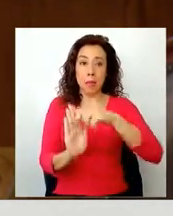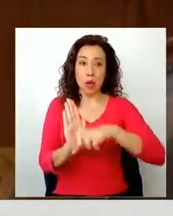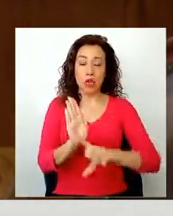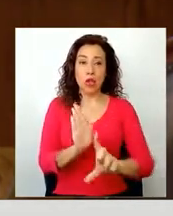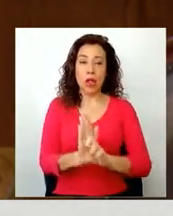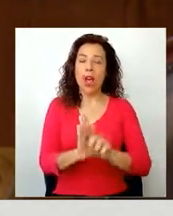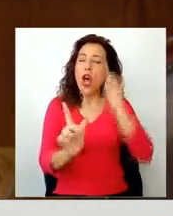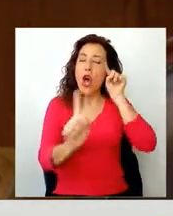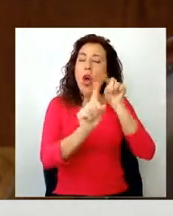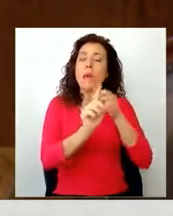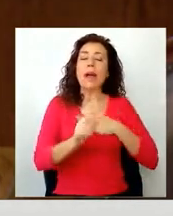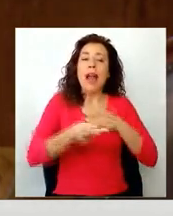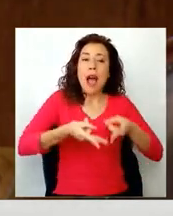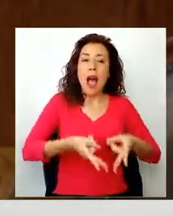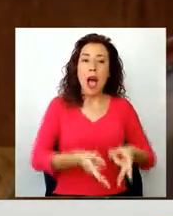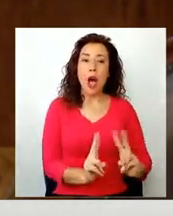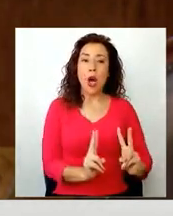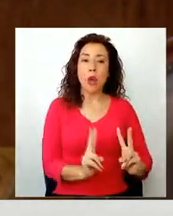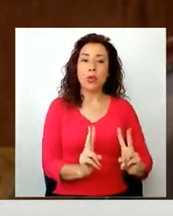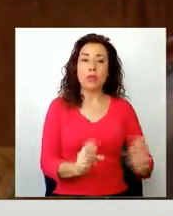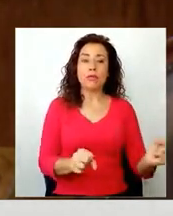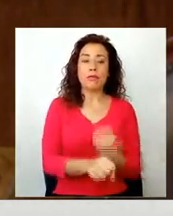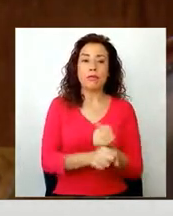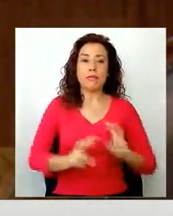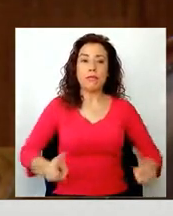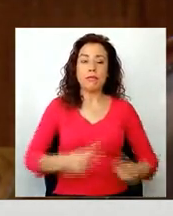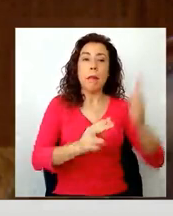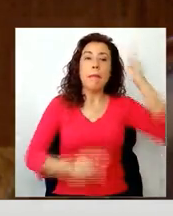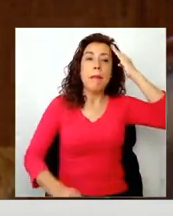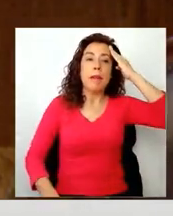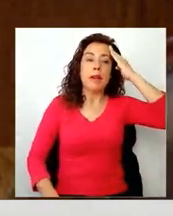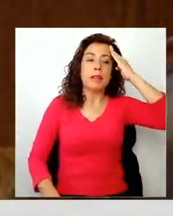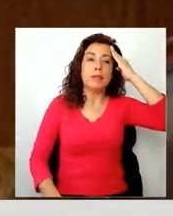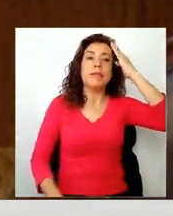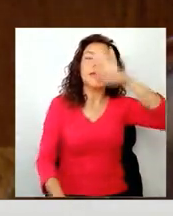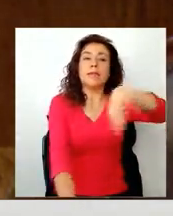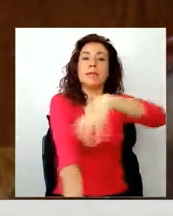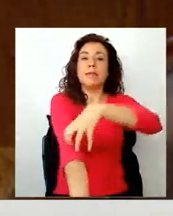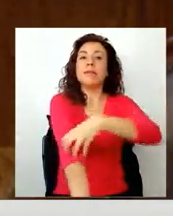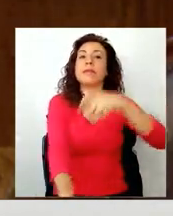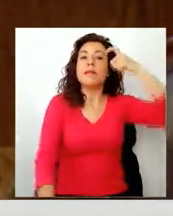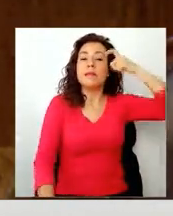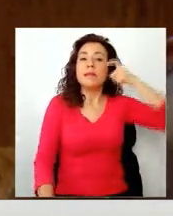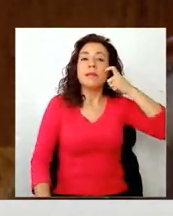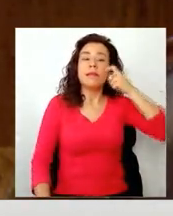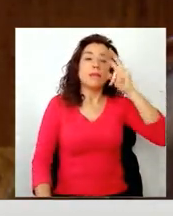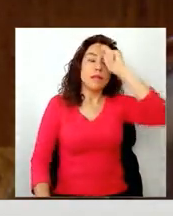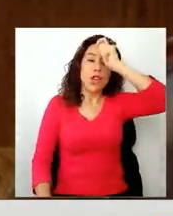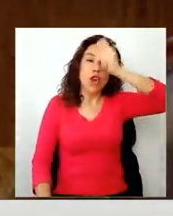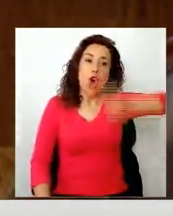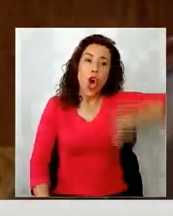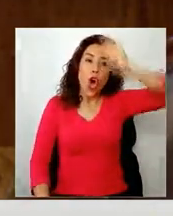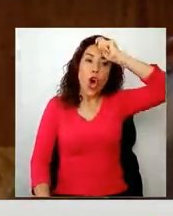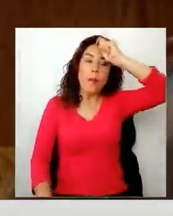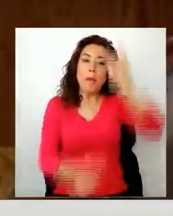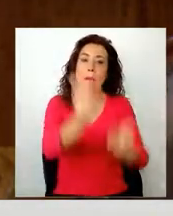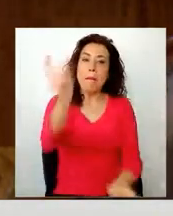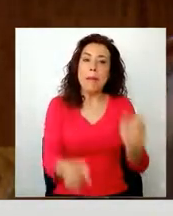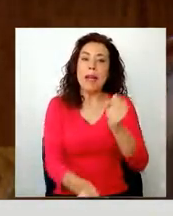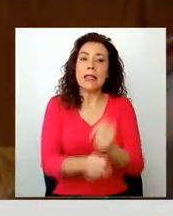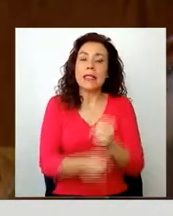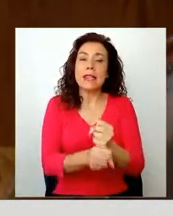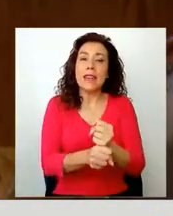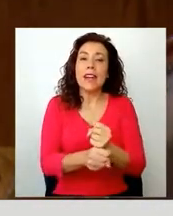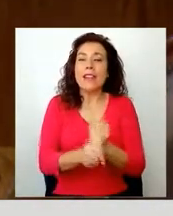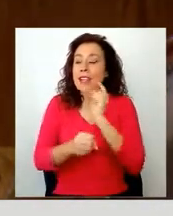autorizar la construcción de un Memorial en la región del libertador General Bernardo o'higgins en homenaje a los trabajadores que forman parte tanto